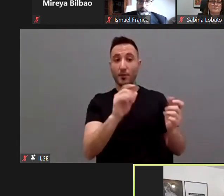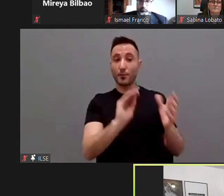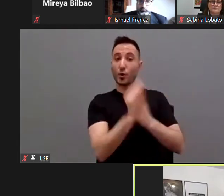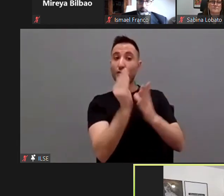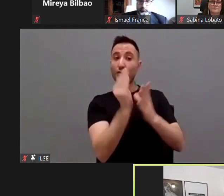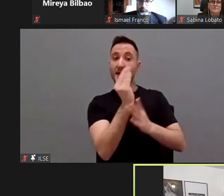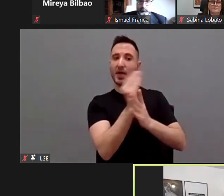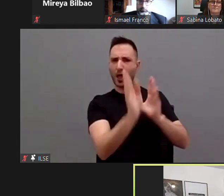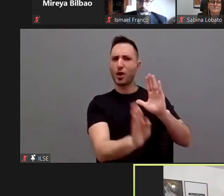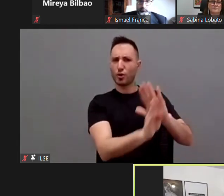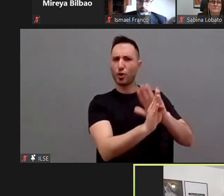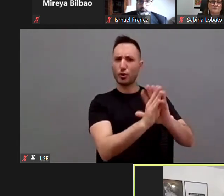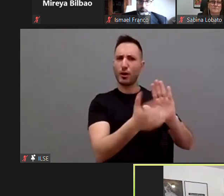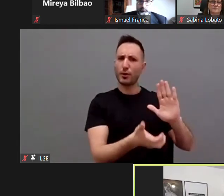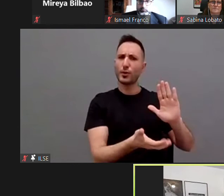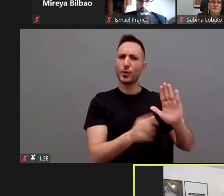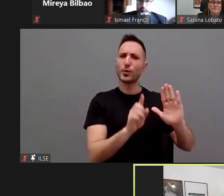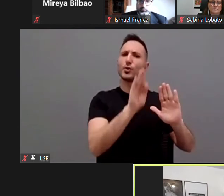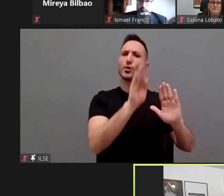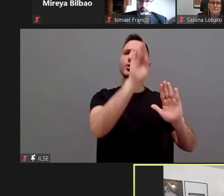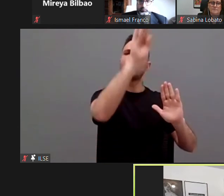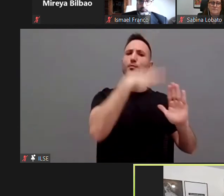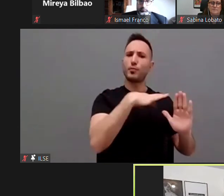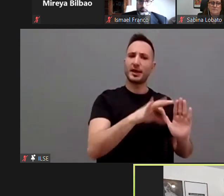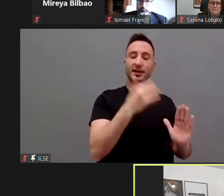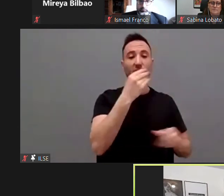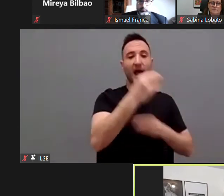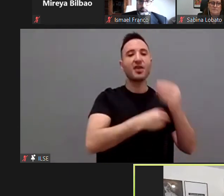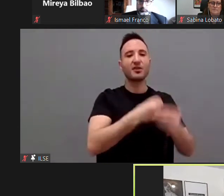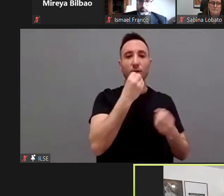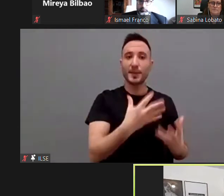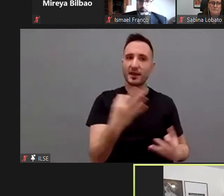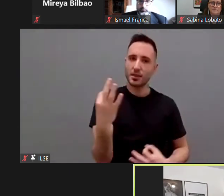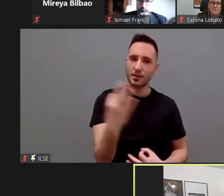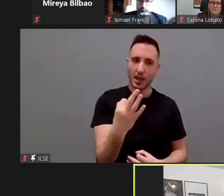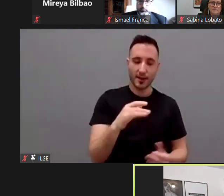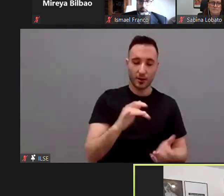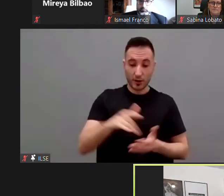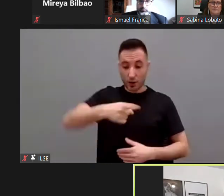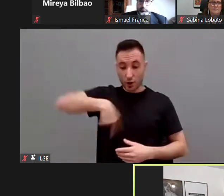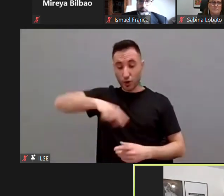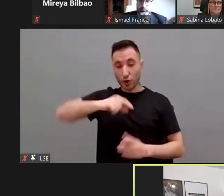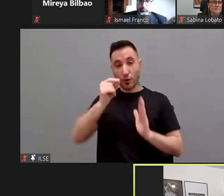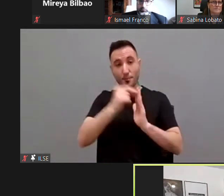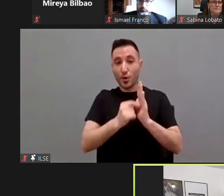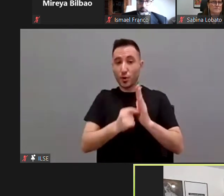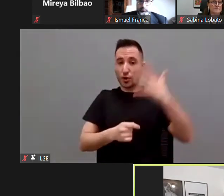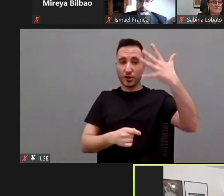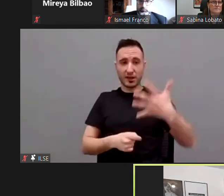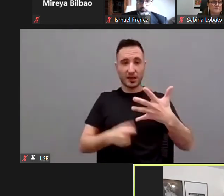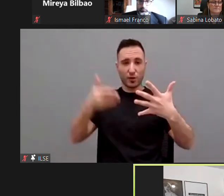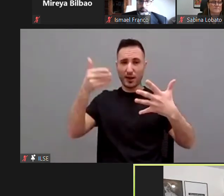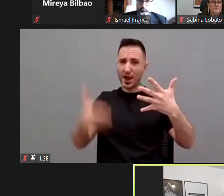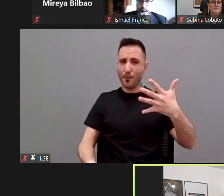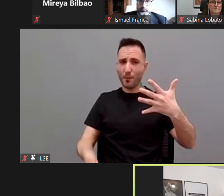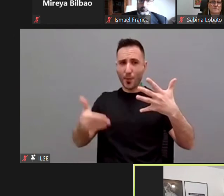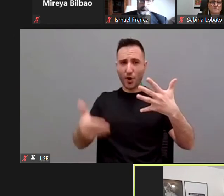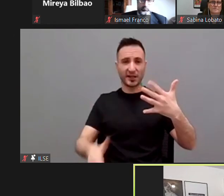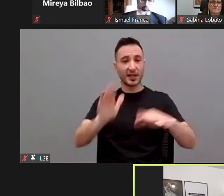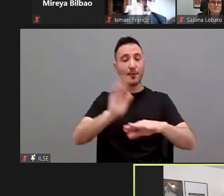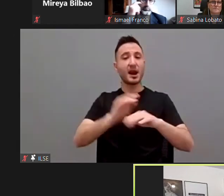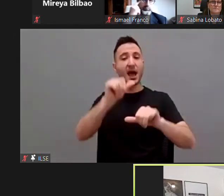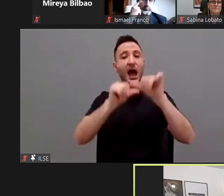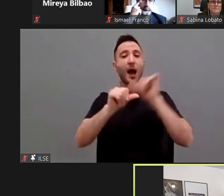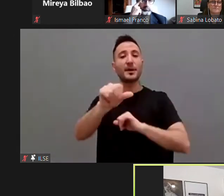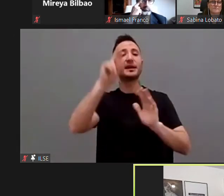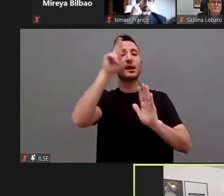bien. Entonces, por favor, las claves, hay 5 claves para nosotras fundamentales, que con esto termino, de cara a esa regulación